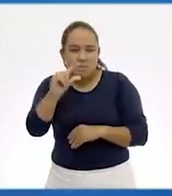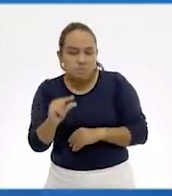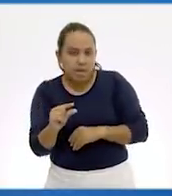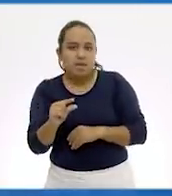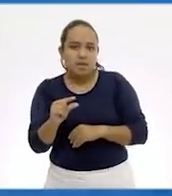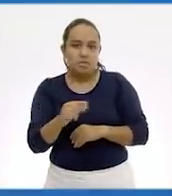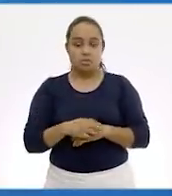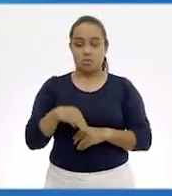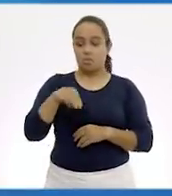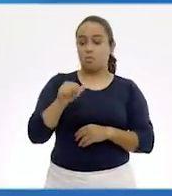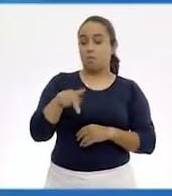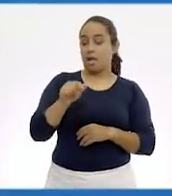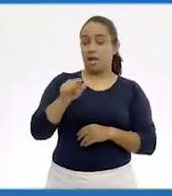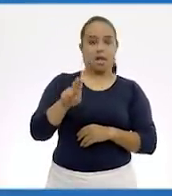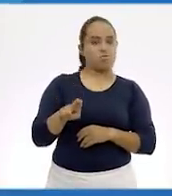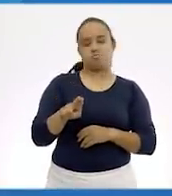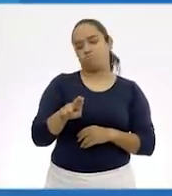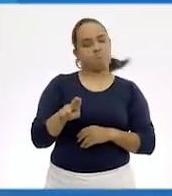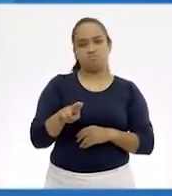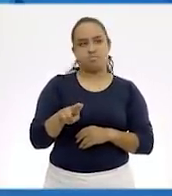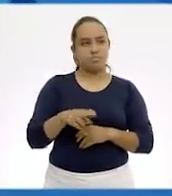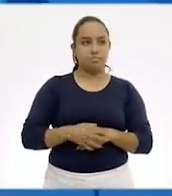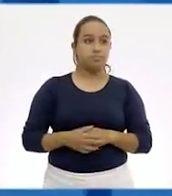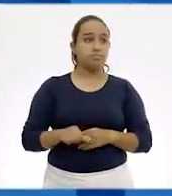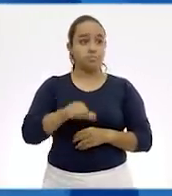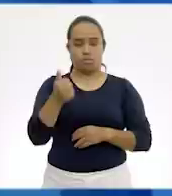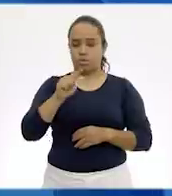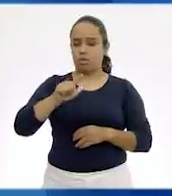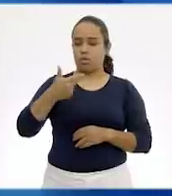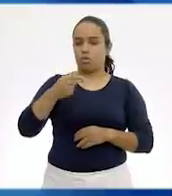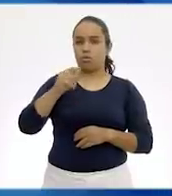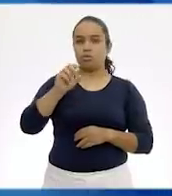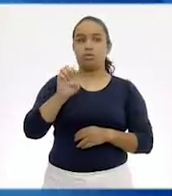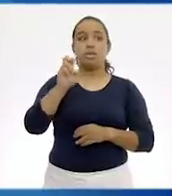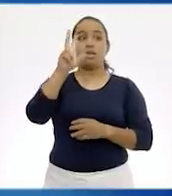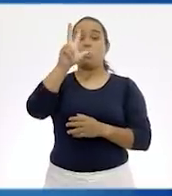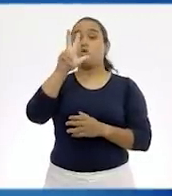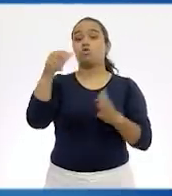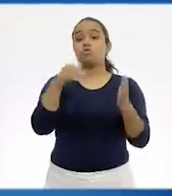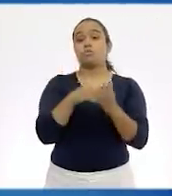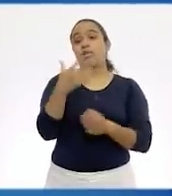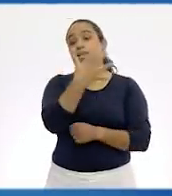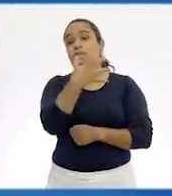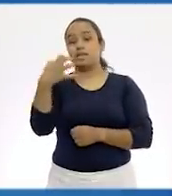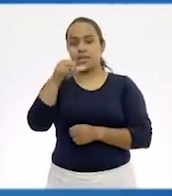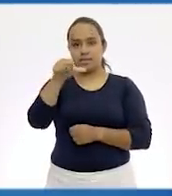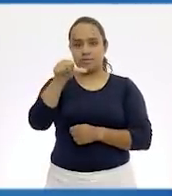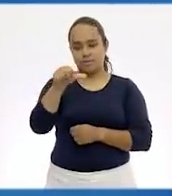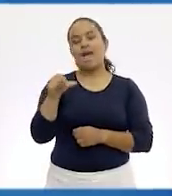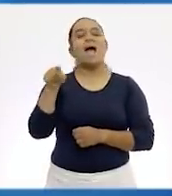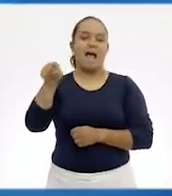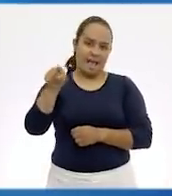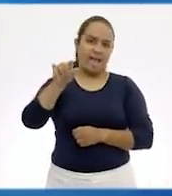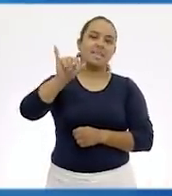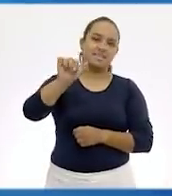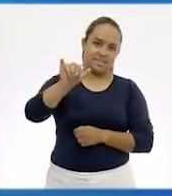Entonces, Macalú no entra en esa respuesta. Lhotse, ¿cuál mide? 8.516. Sí. Ese